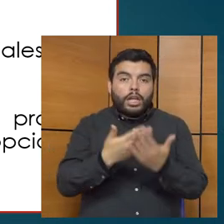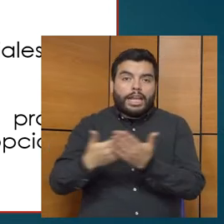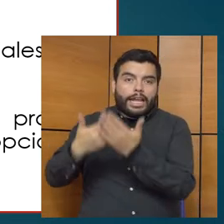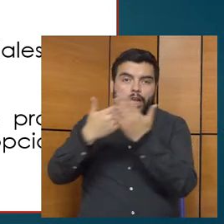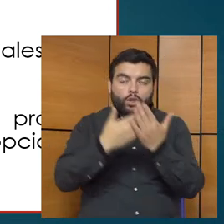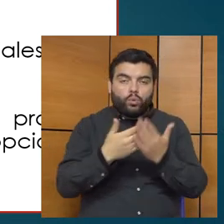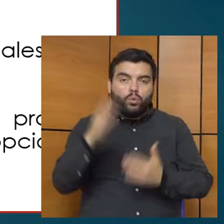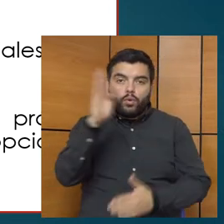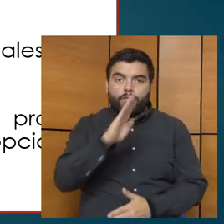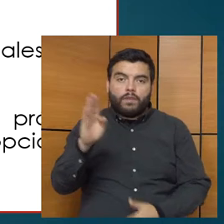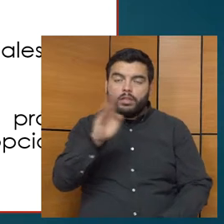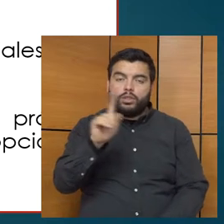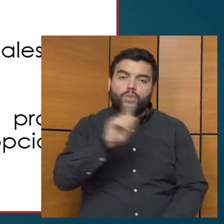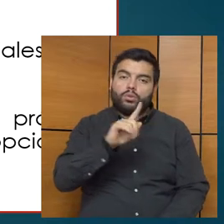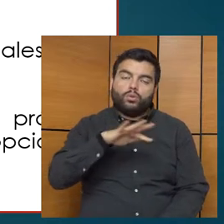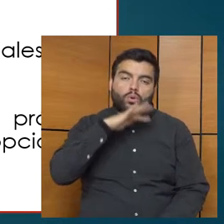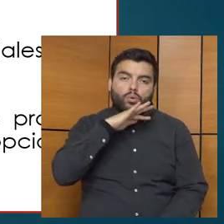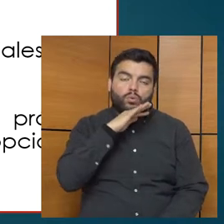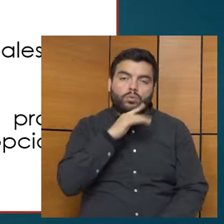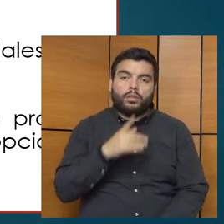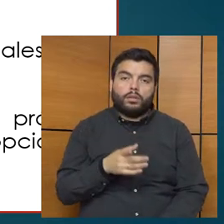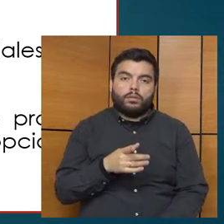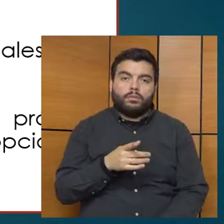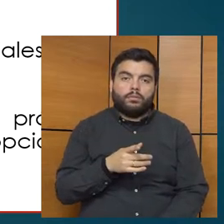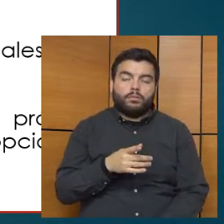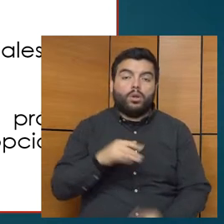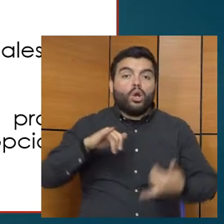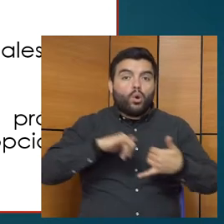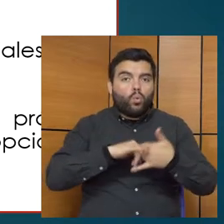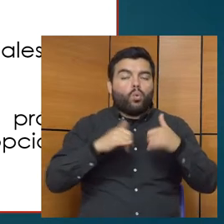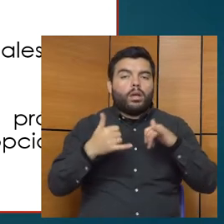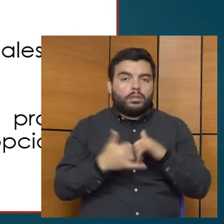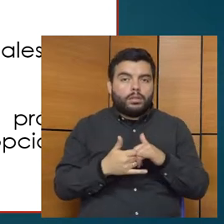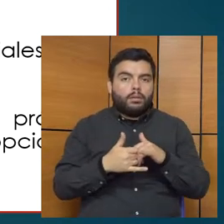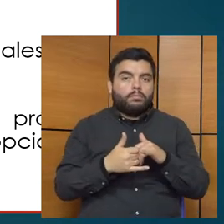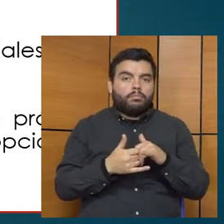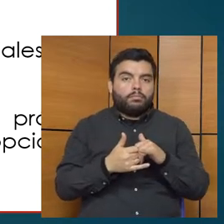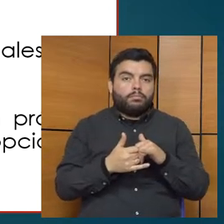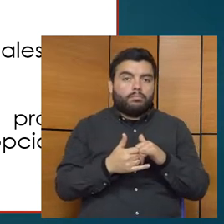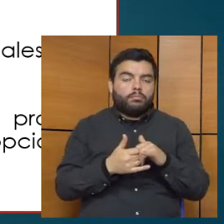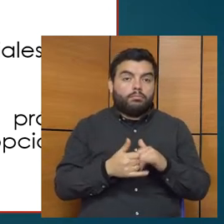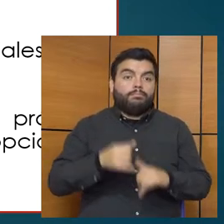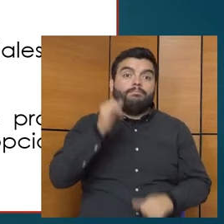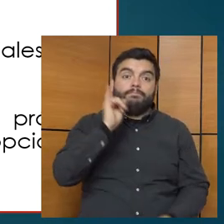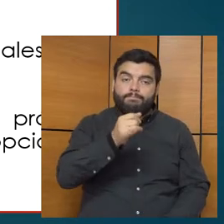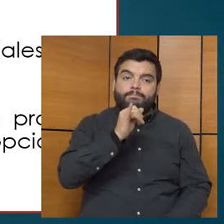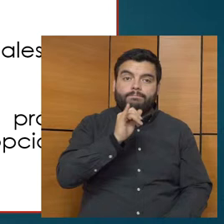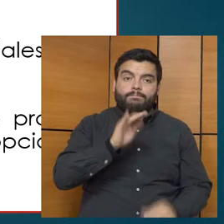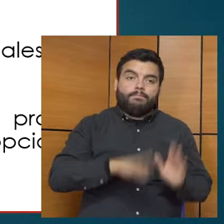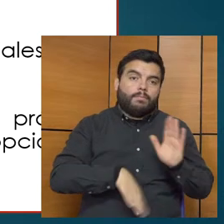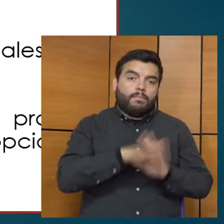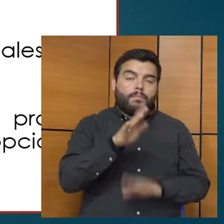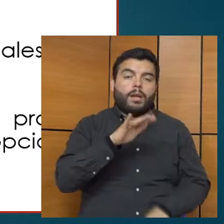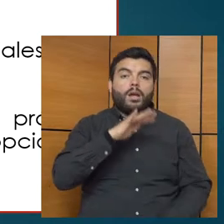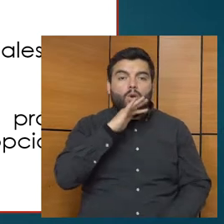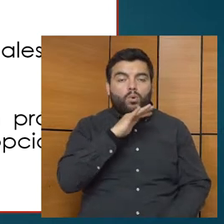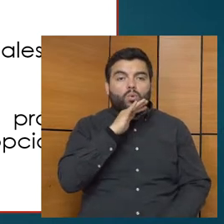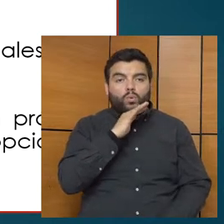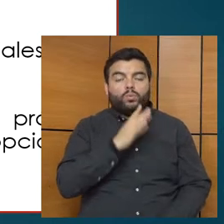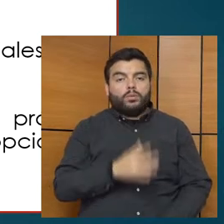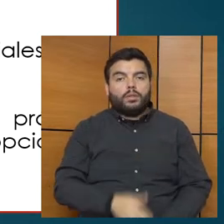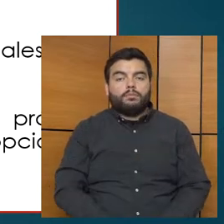social, ¿vale? Y respecto a WhatsApp, por ejemplo, puede decir que sí es la que más usan y prácticamente el